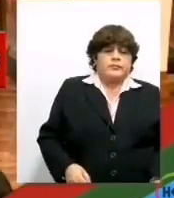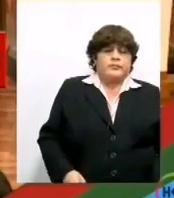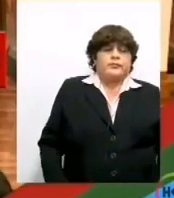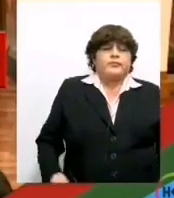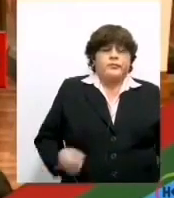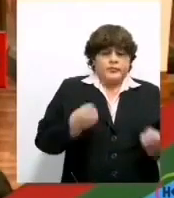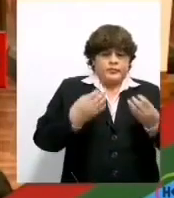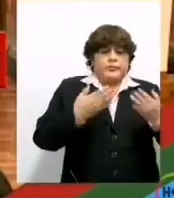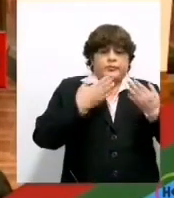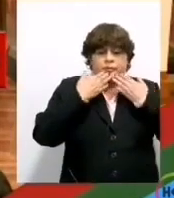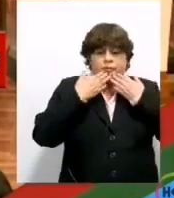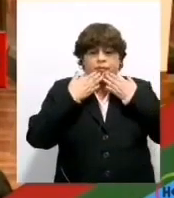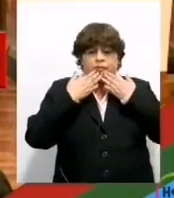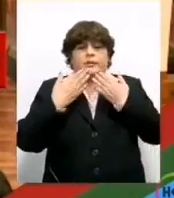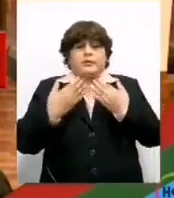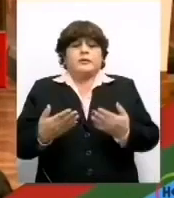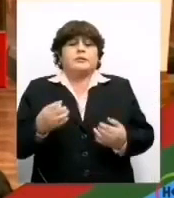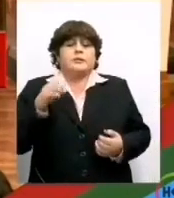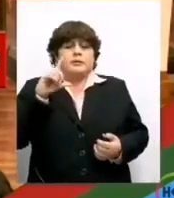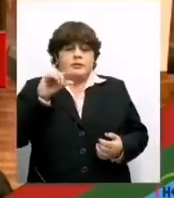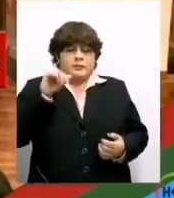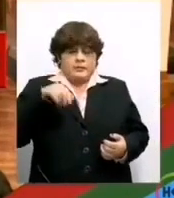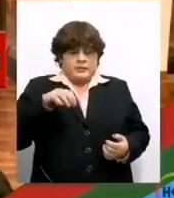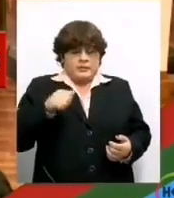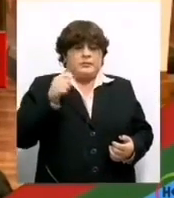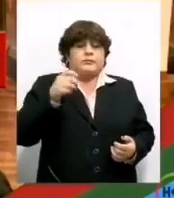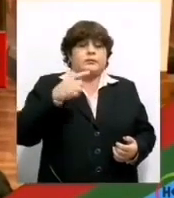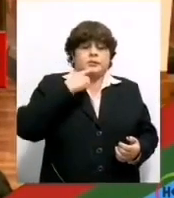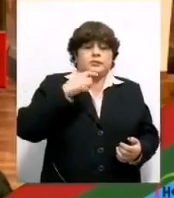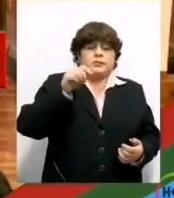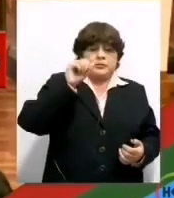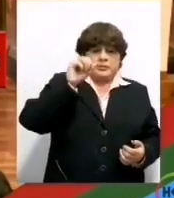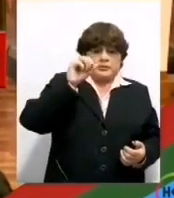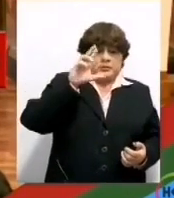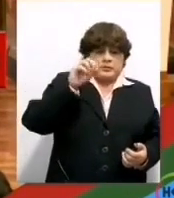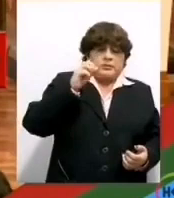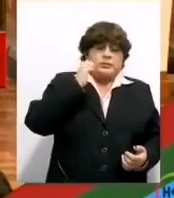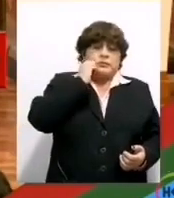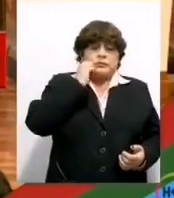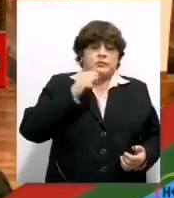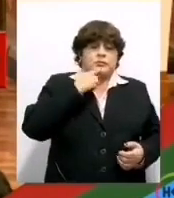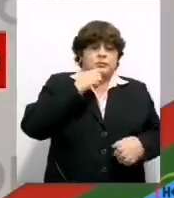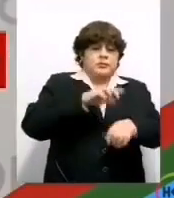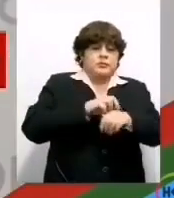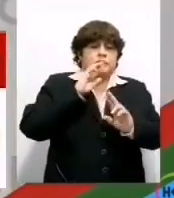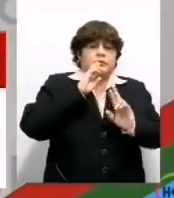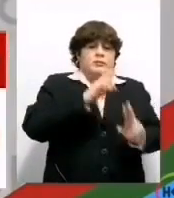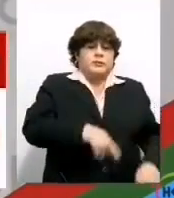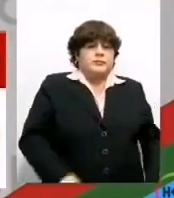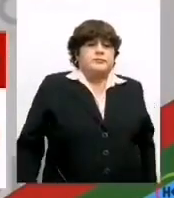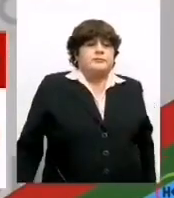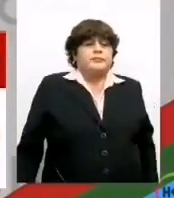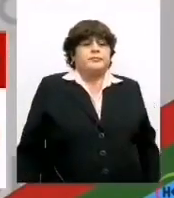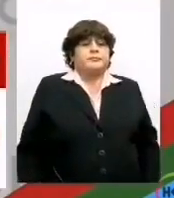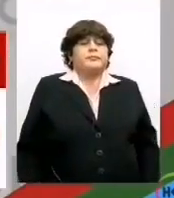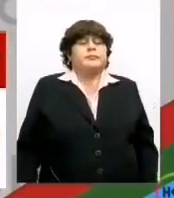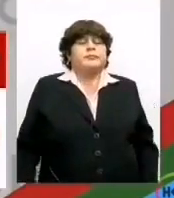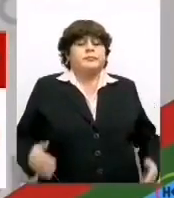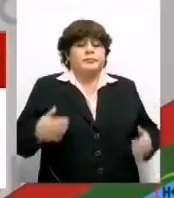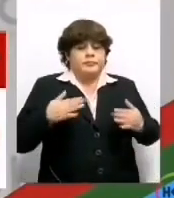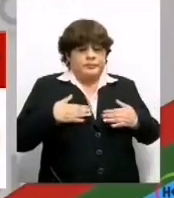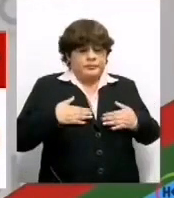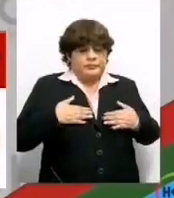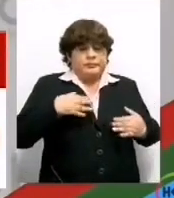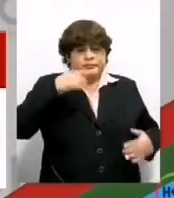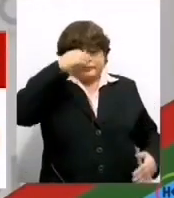Muchas gracias señor Teófilo lavado señor César Acuña tiene 30 segundos para responder mi